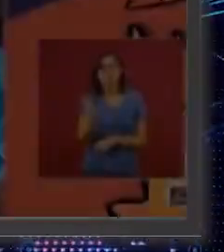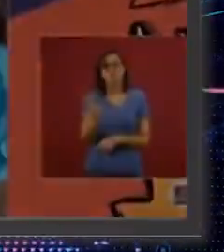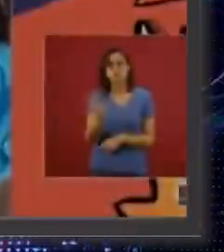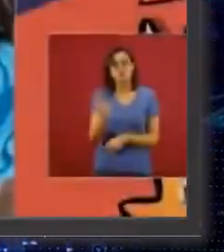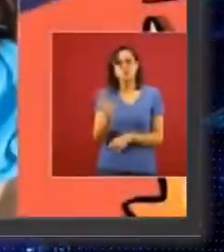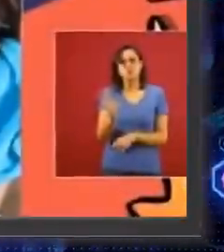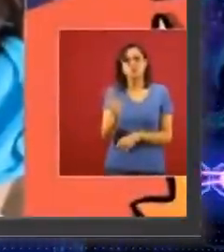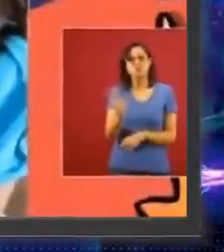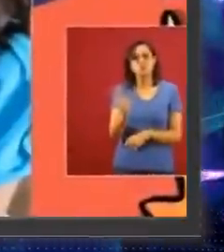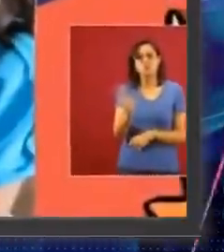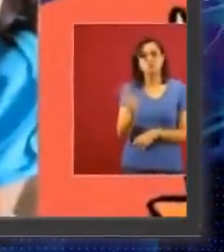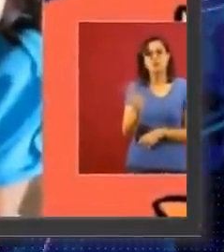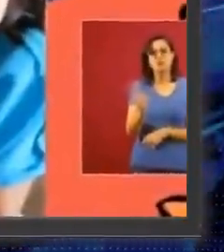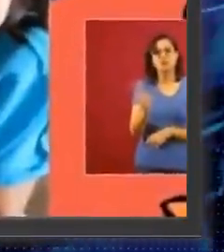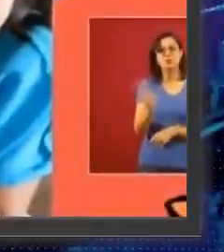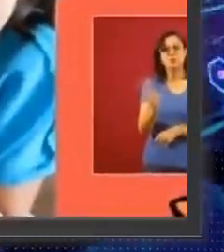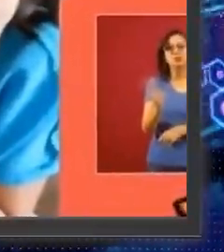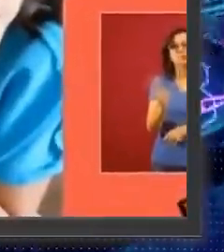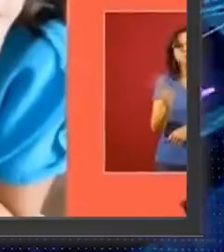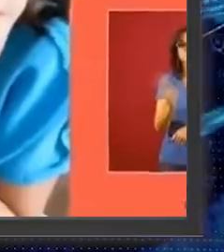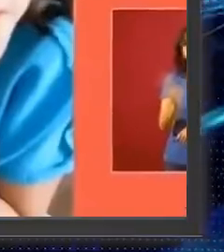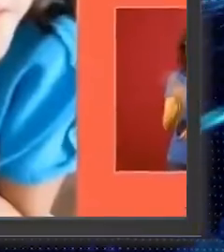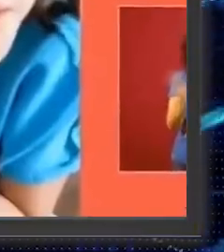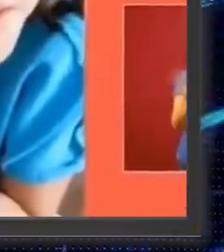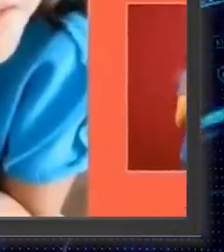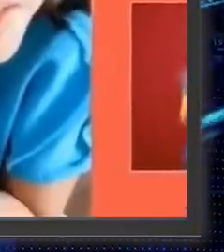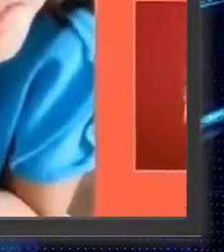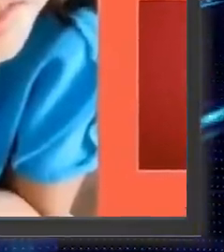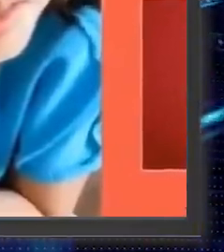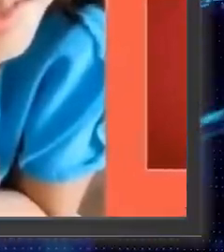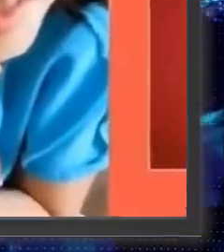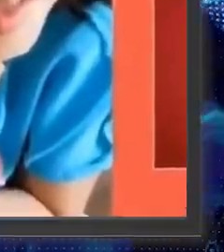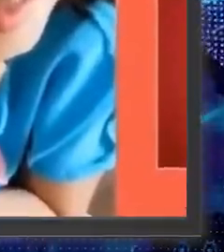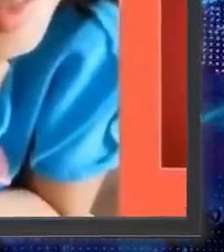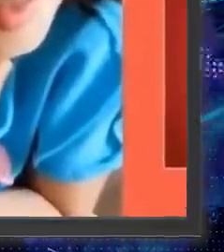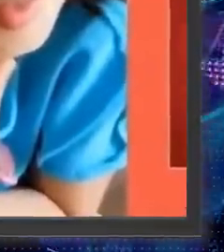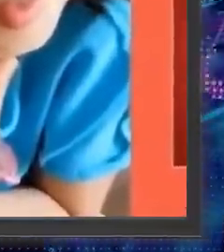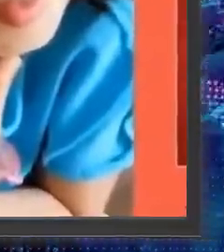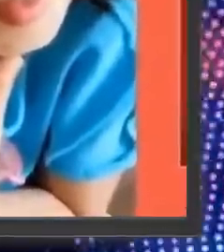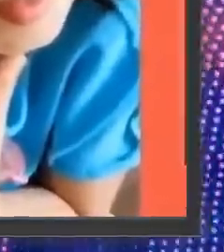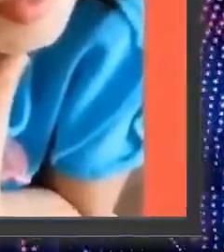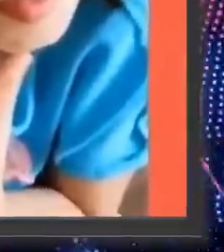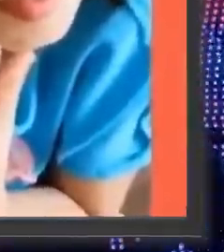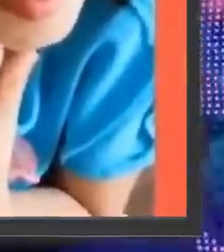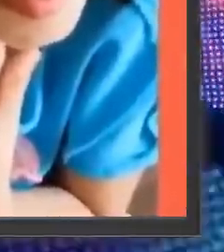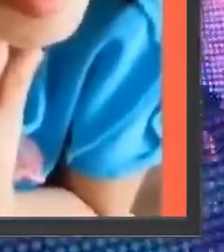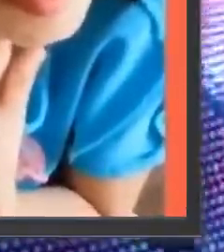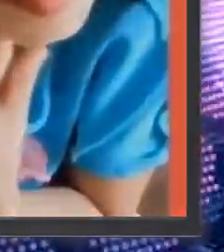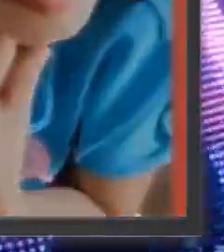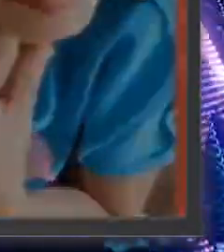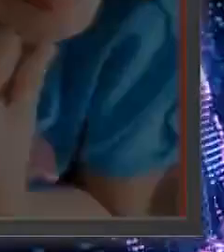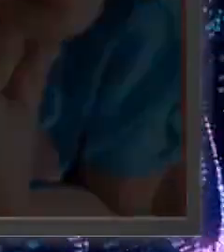El coronavirus, ¿en cuánto tiempo se va a resolver? En mayo 8 es mi cumpleaños, y quiero hacer una fiesta con mis